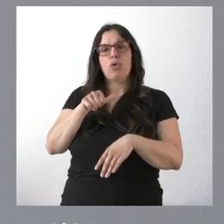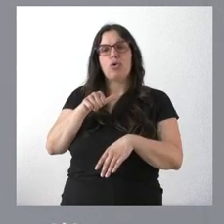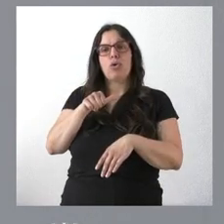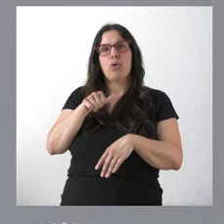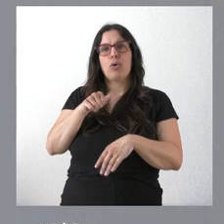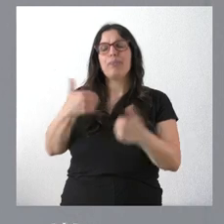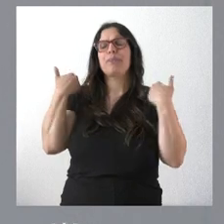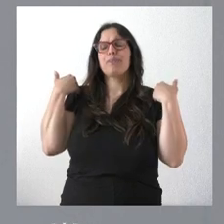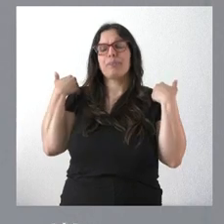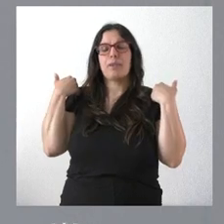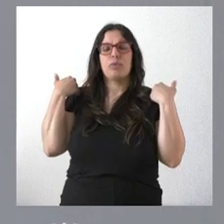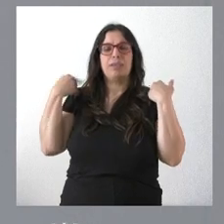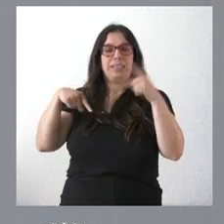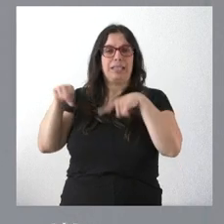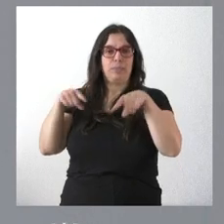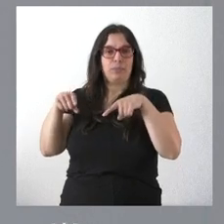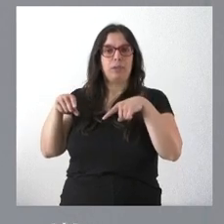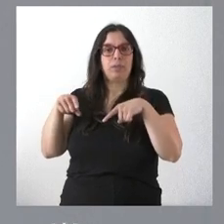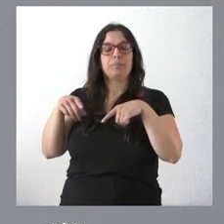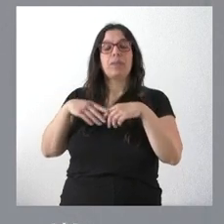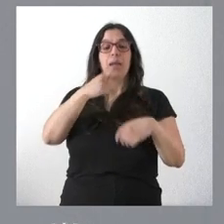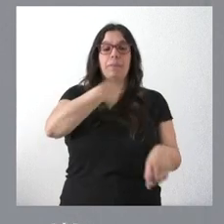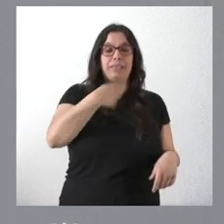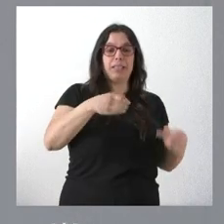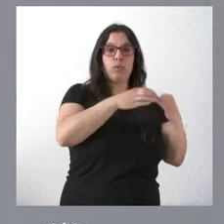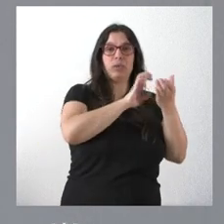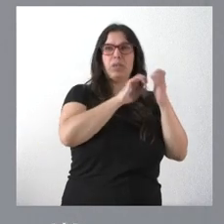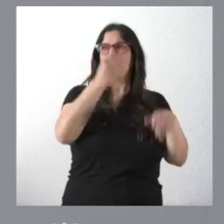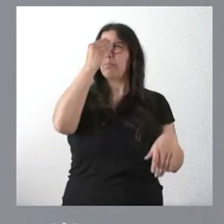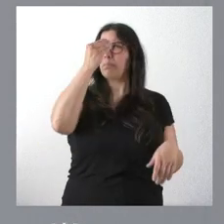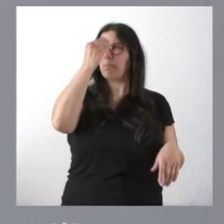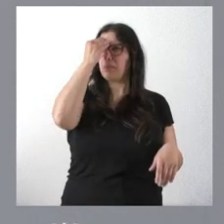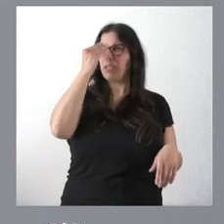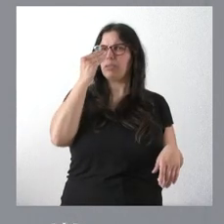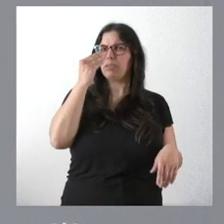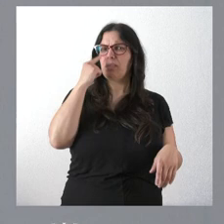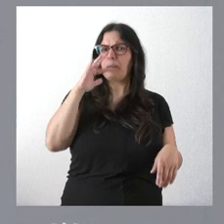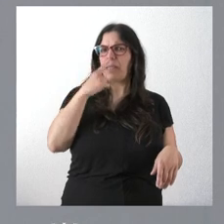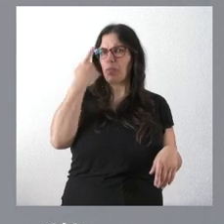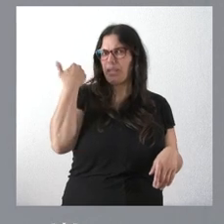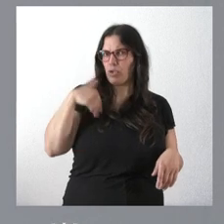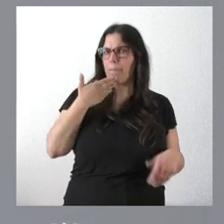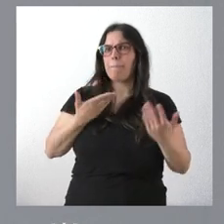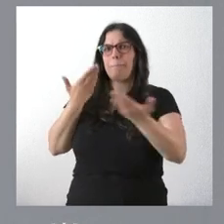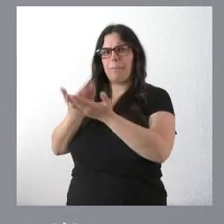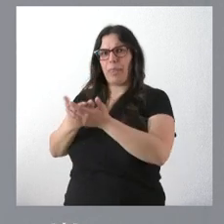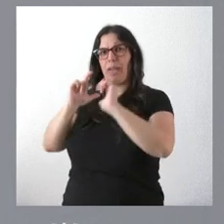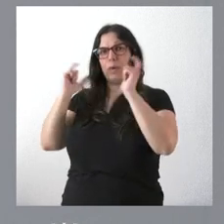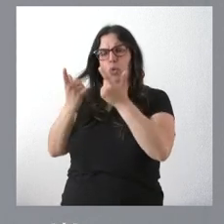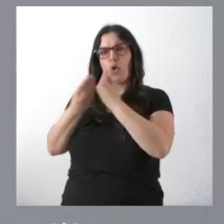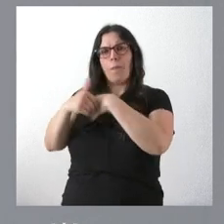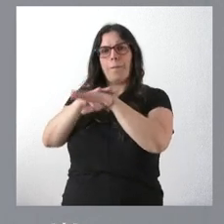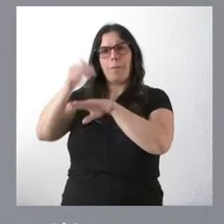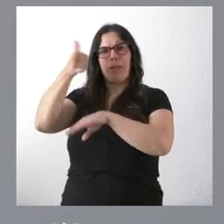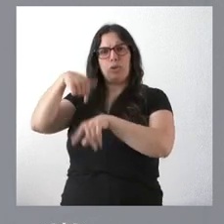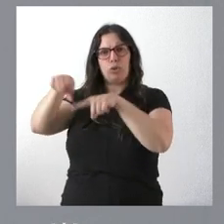que es competente en materia de transportes, el presidente de la Junta de Castilla y León, creo que fue ya el año pasado, que pidió estas